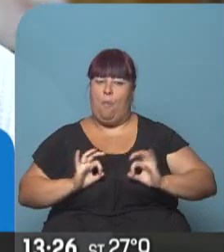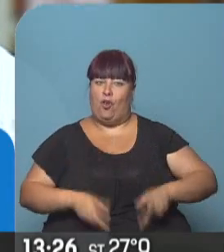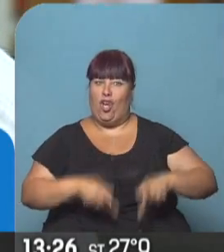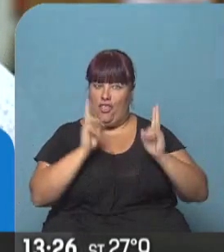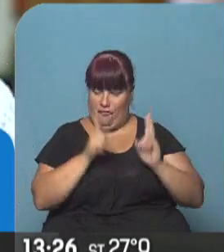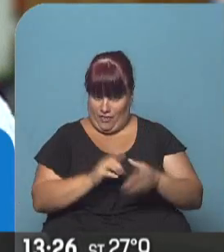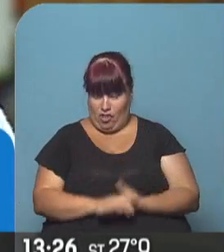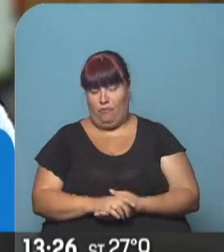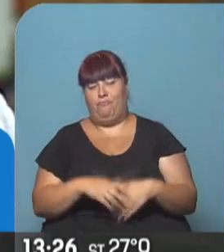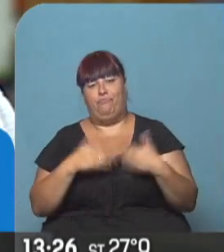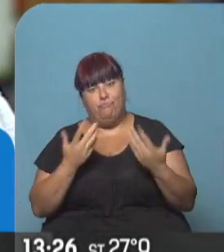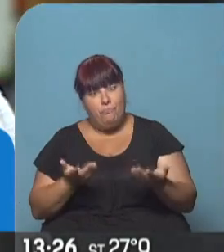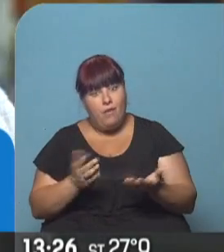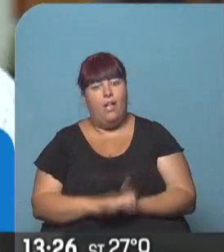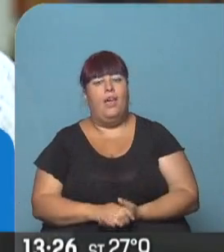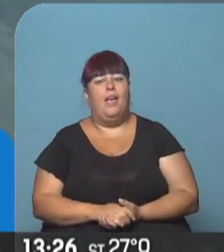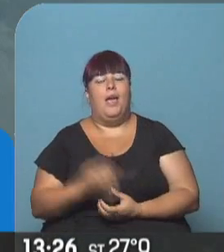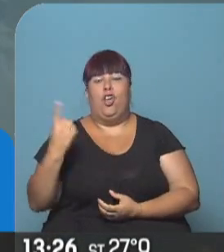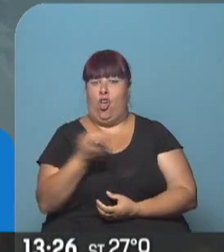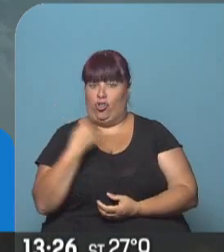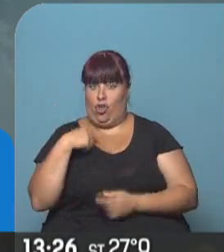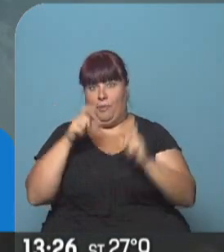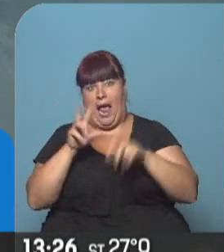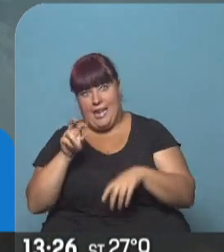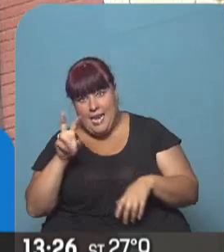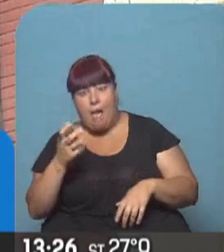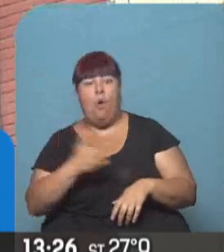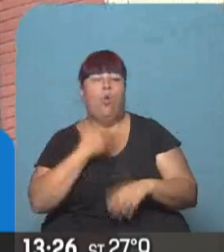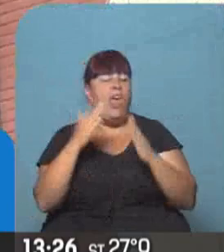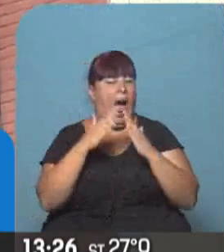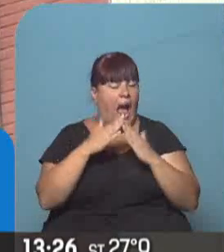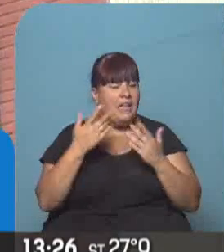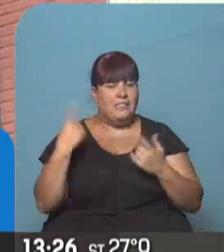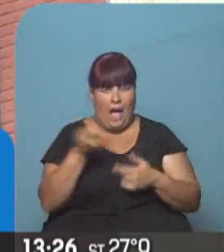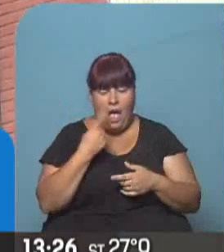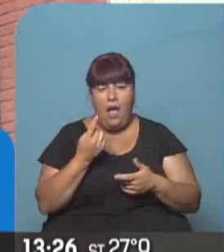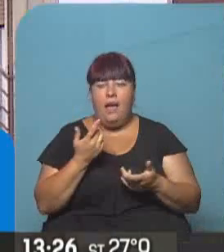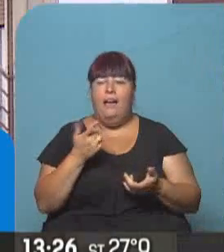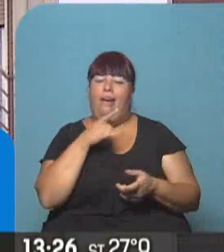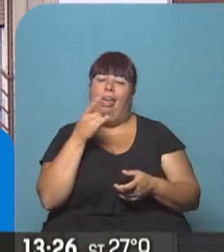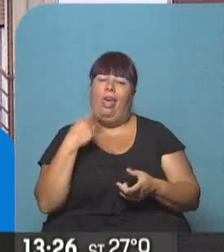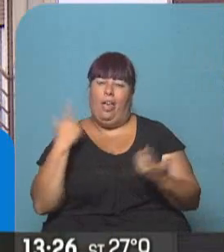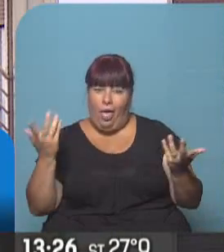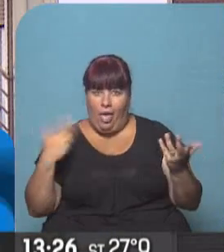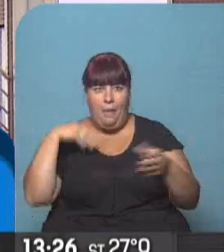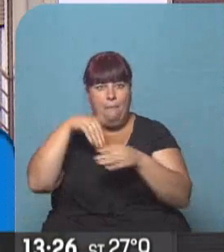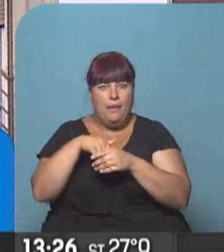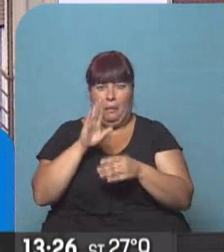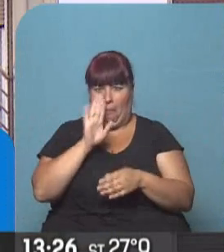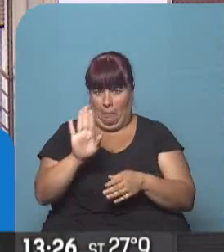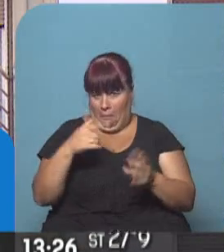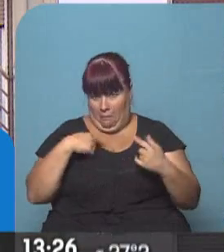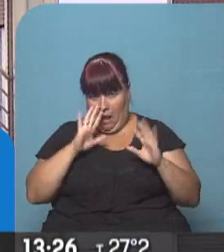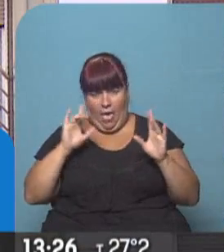edificio. Entonces, a los inquilinos y a los propietarios nos meten en esta discusión que no tiene que ver